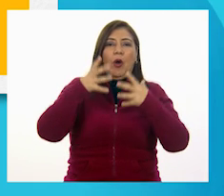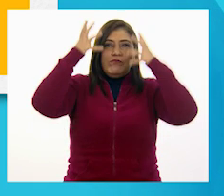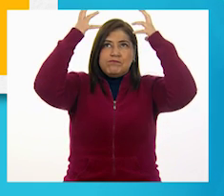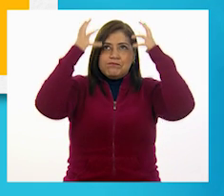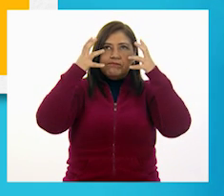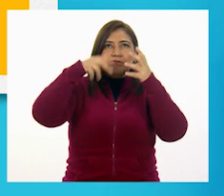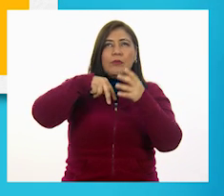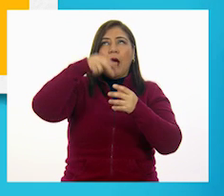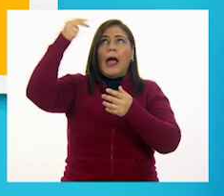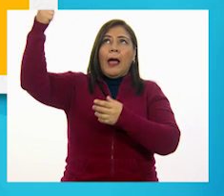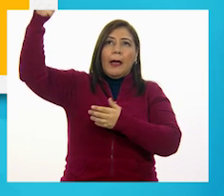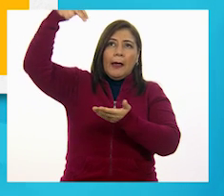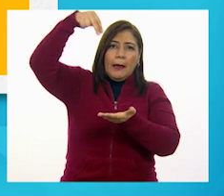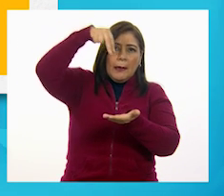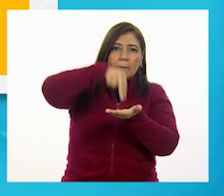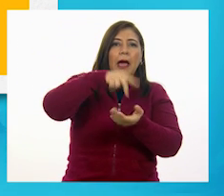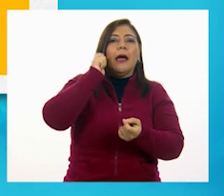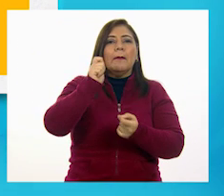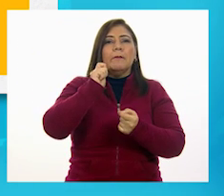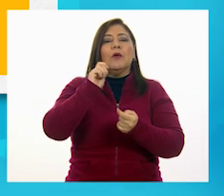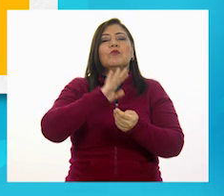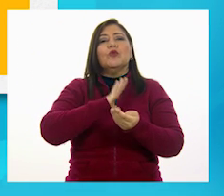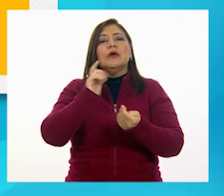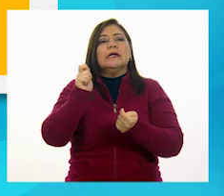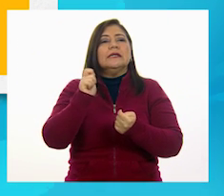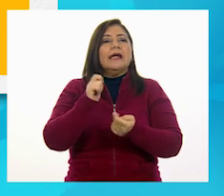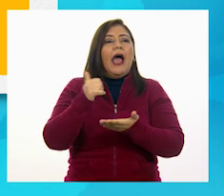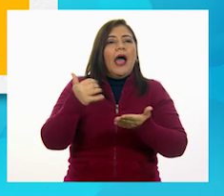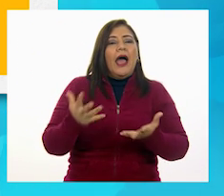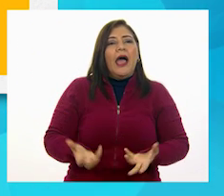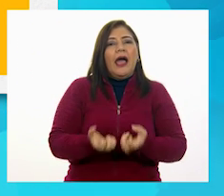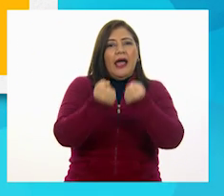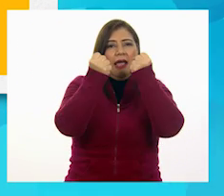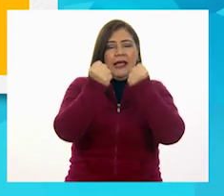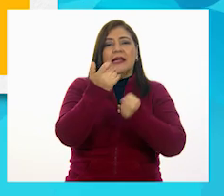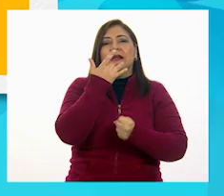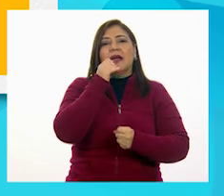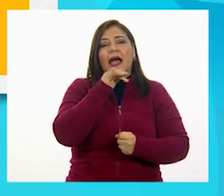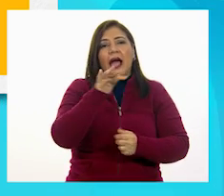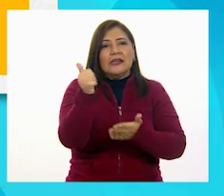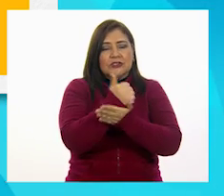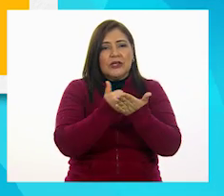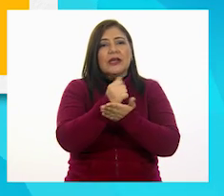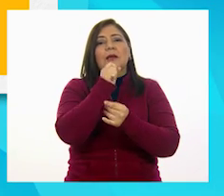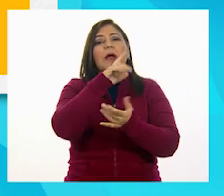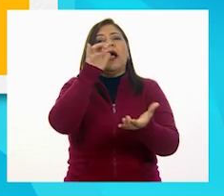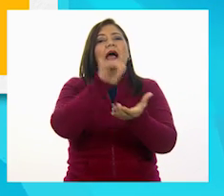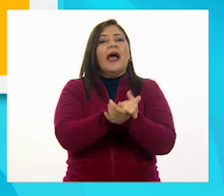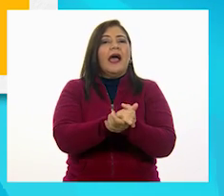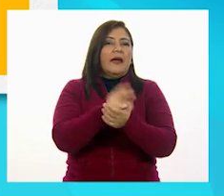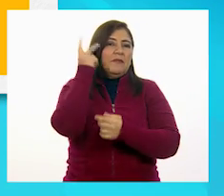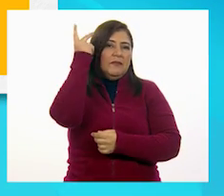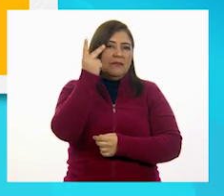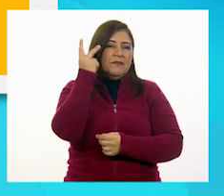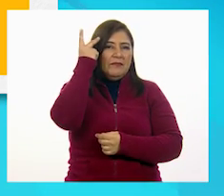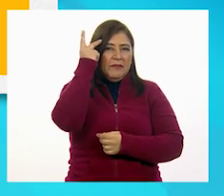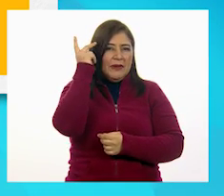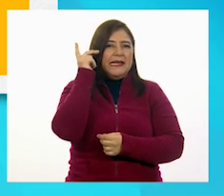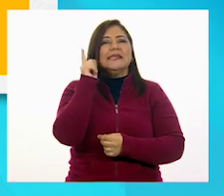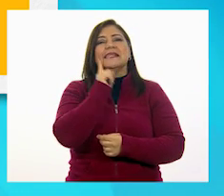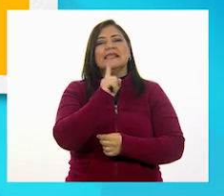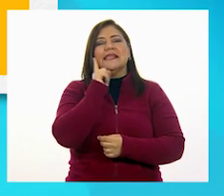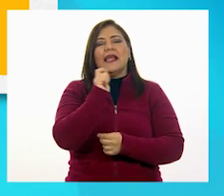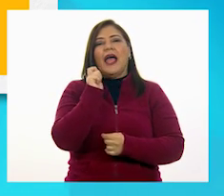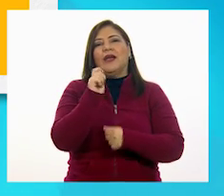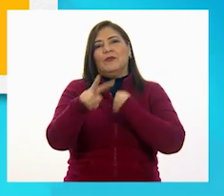llega a su planeta, salva al dragón azul y se casa con la princesa de cristal. Alexia, tienes toda la razón,